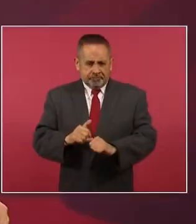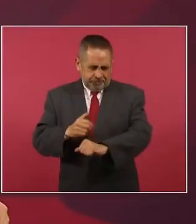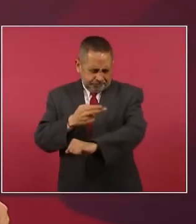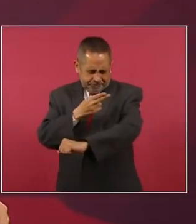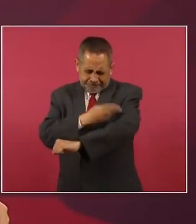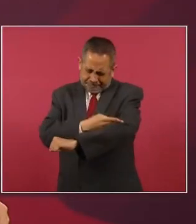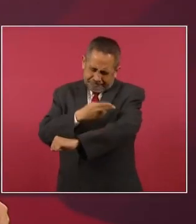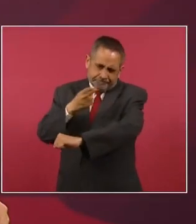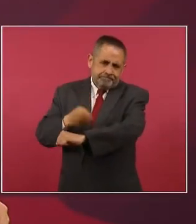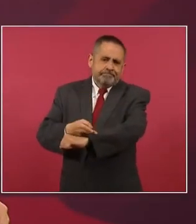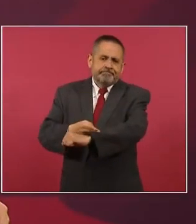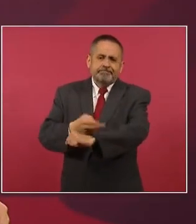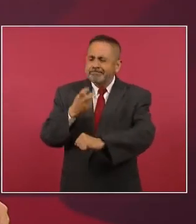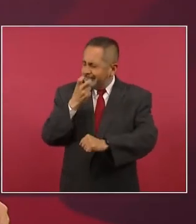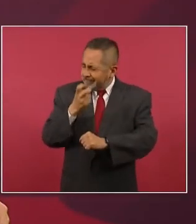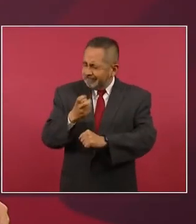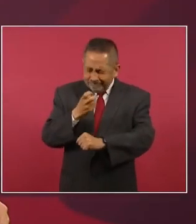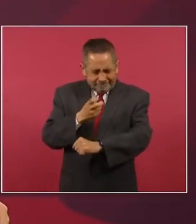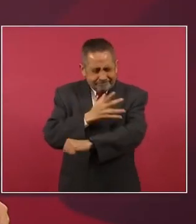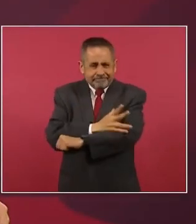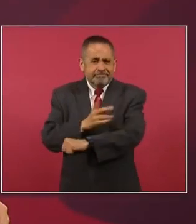honestos.